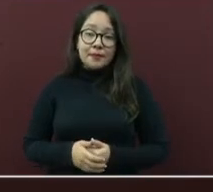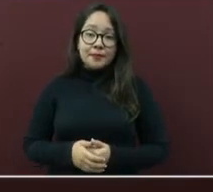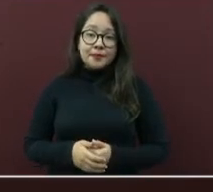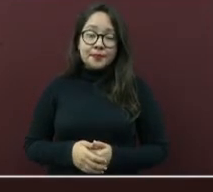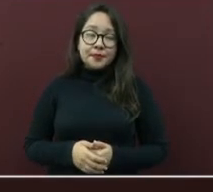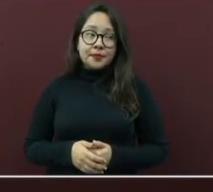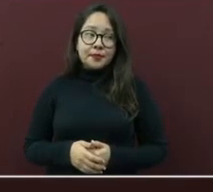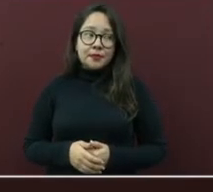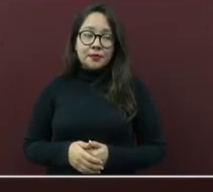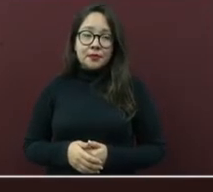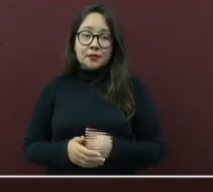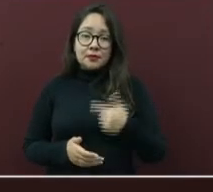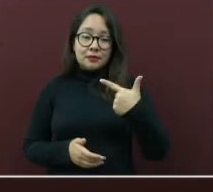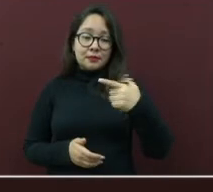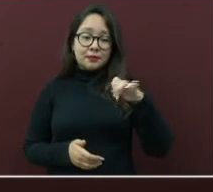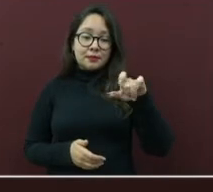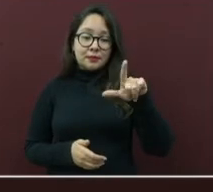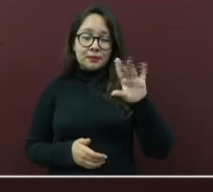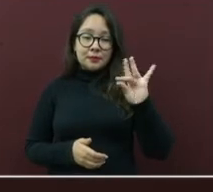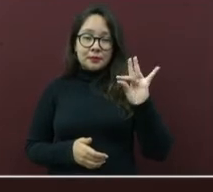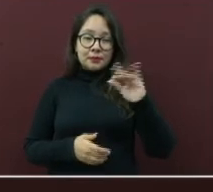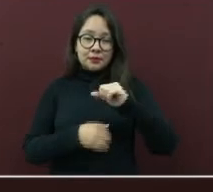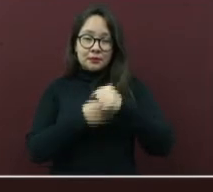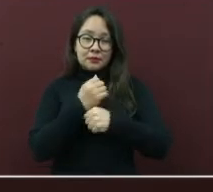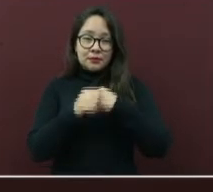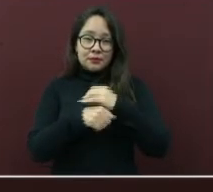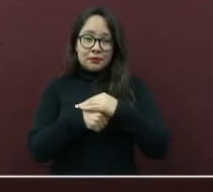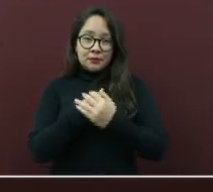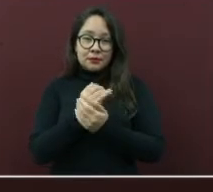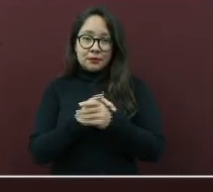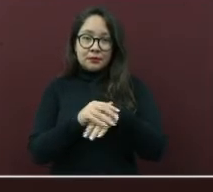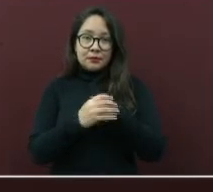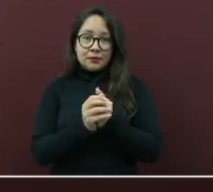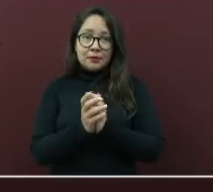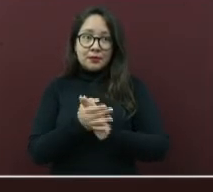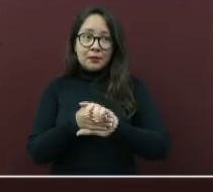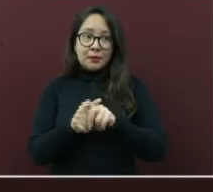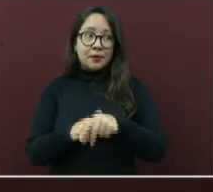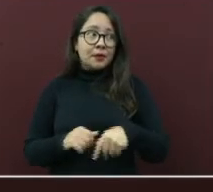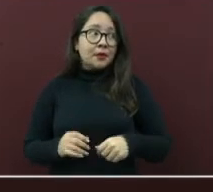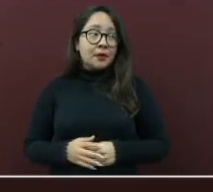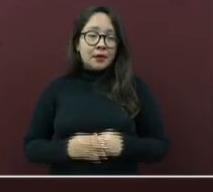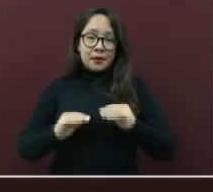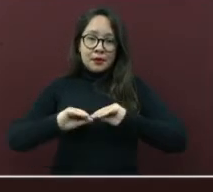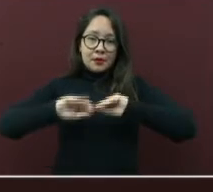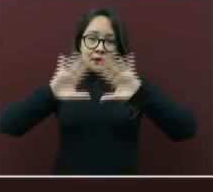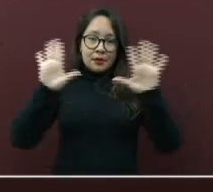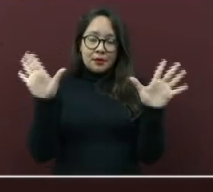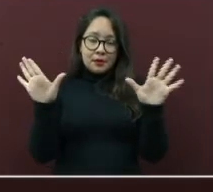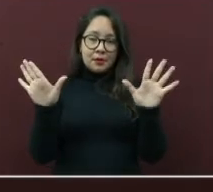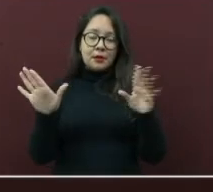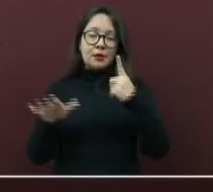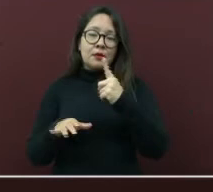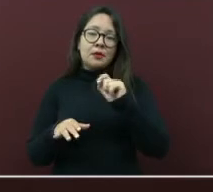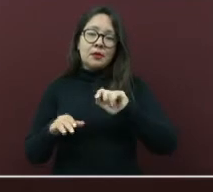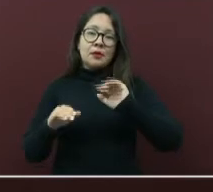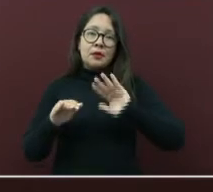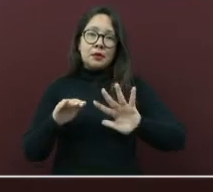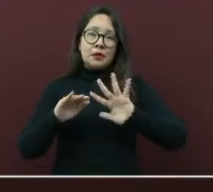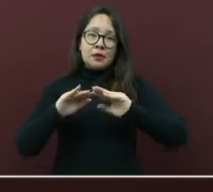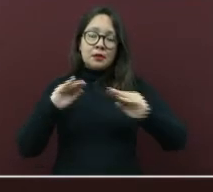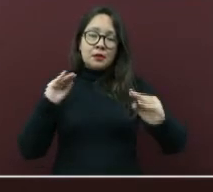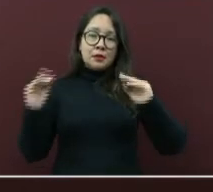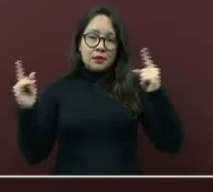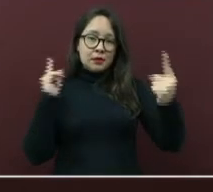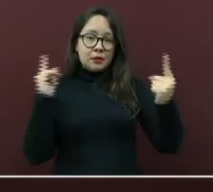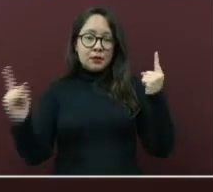o el gel antibacterial y claro la sana distancia no hay otra